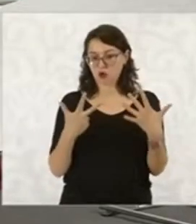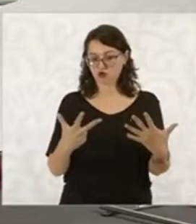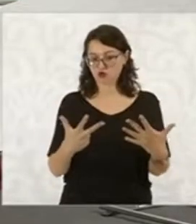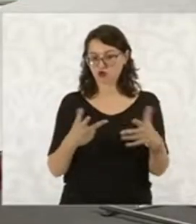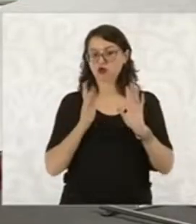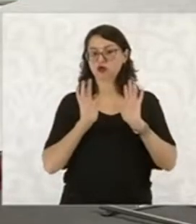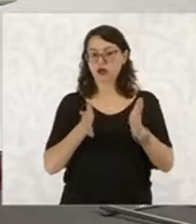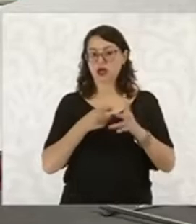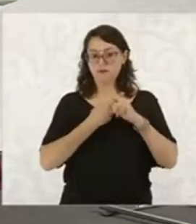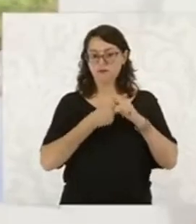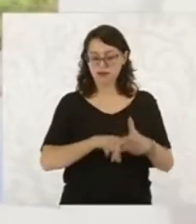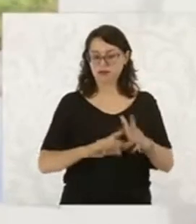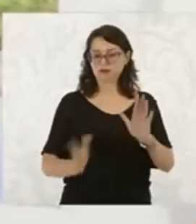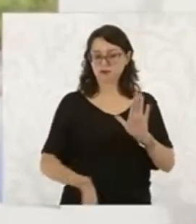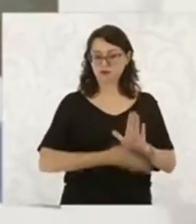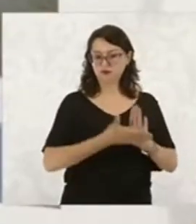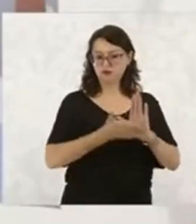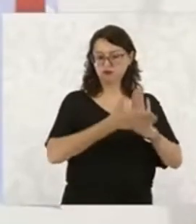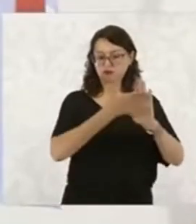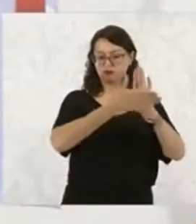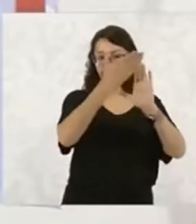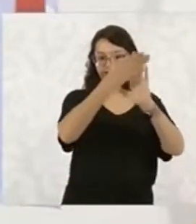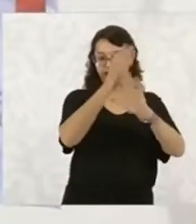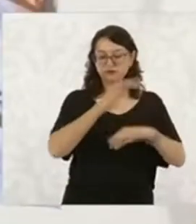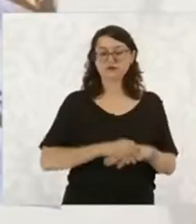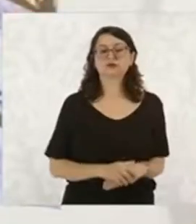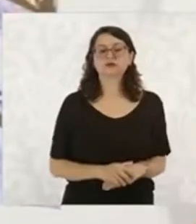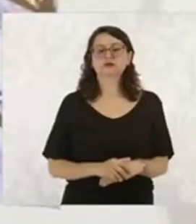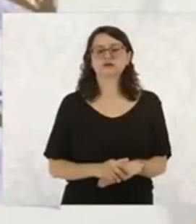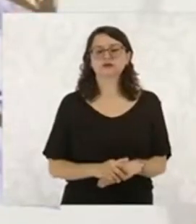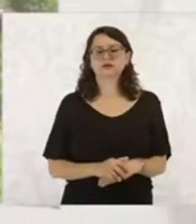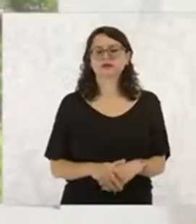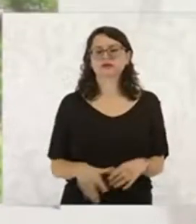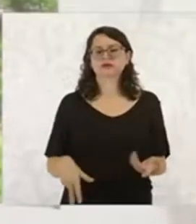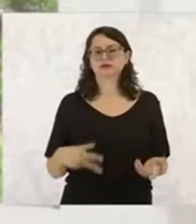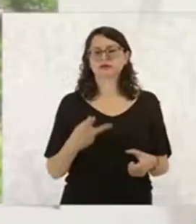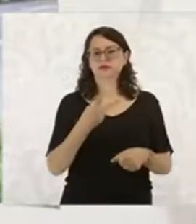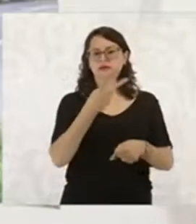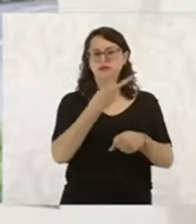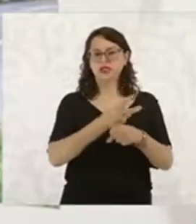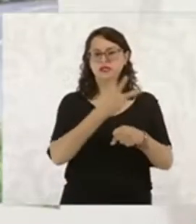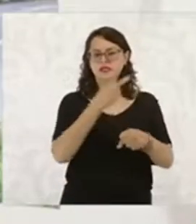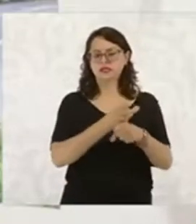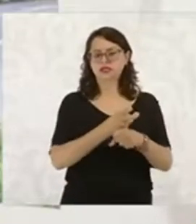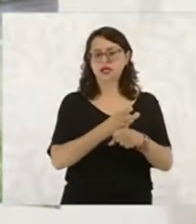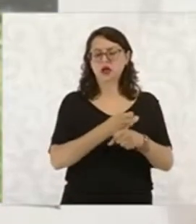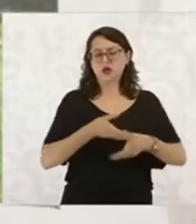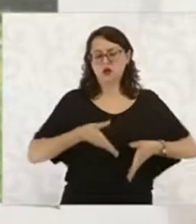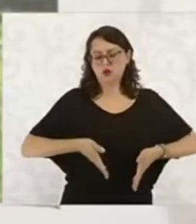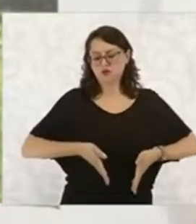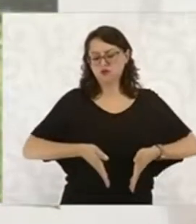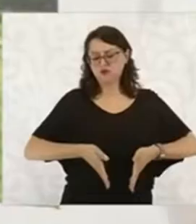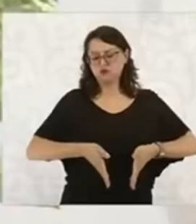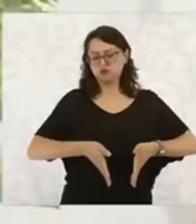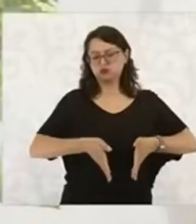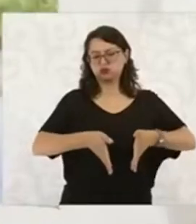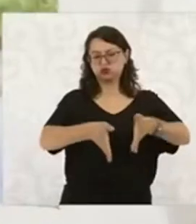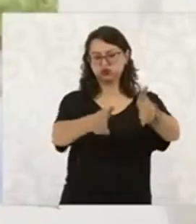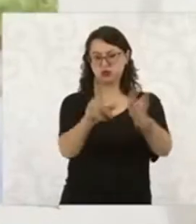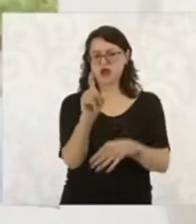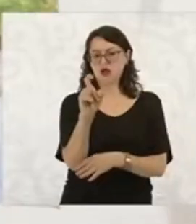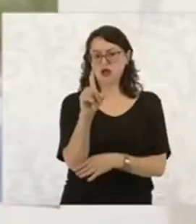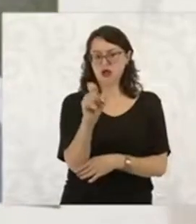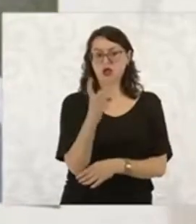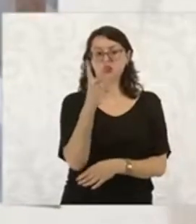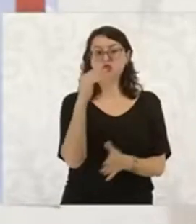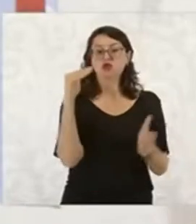obras. El primero de ellos es la segunda línea del acueducto Guadalupe-Victoria, que con una inversión de poco más de